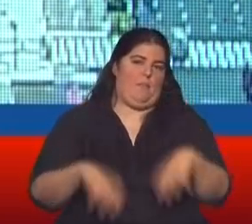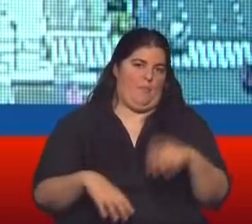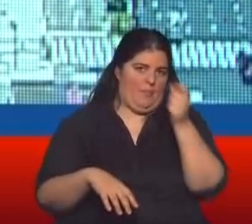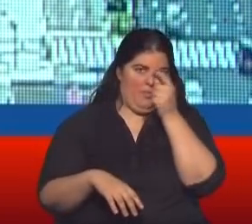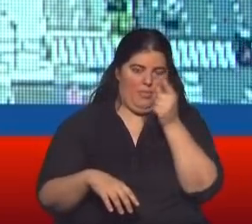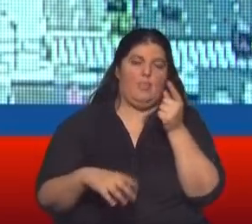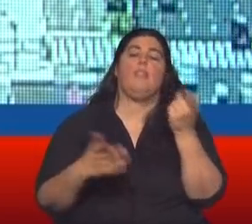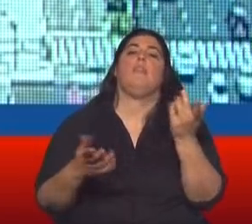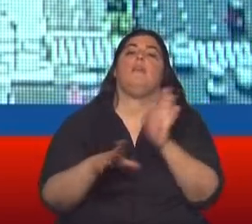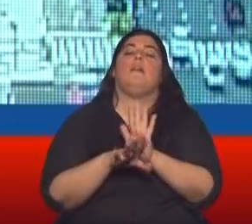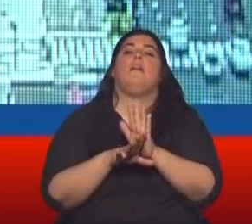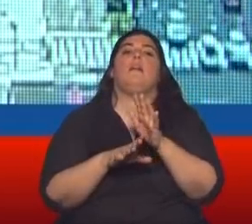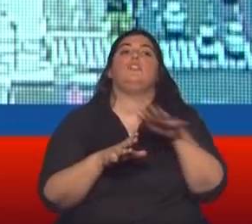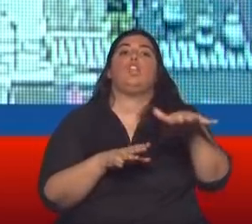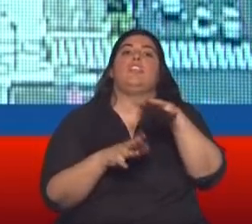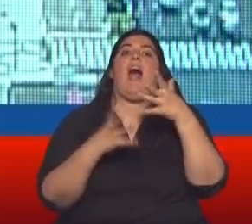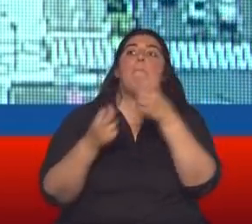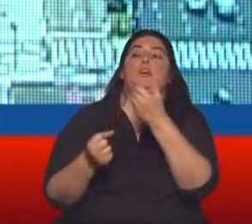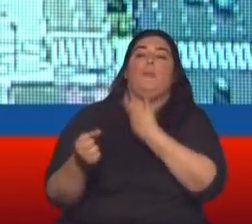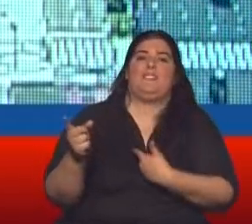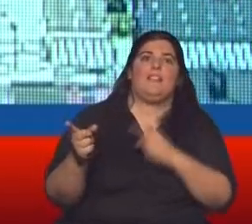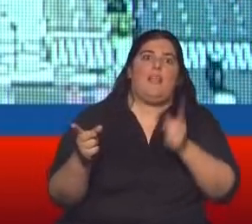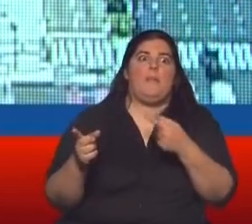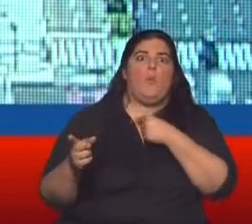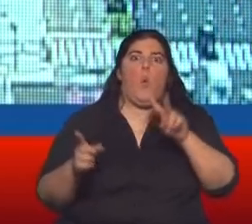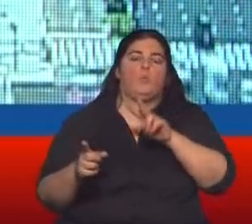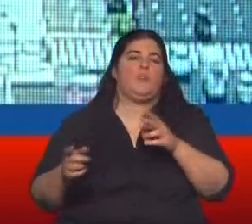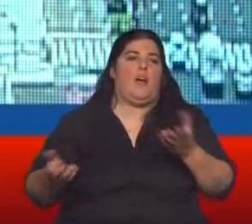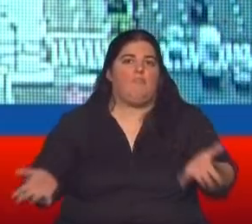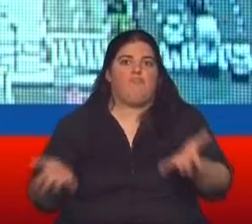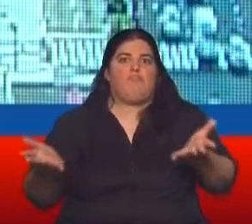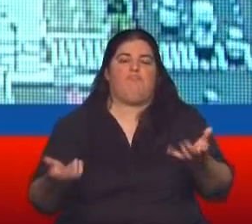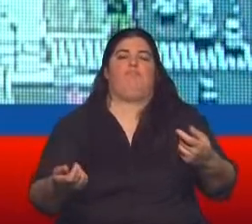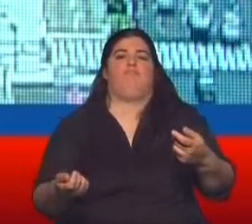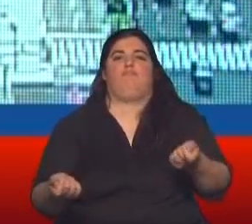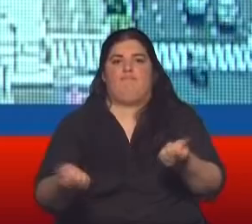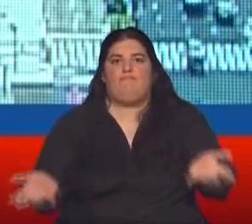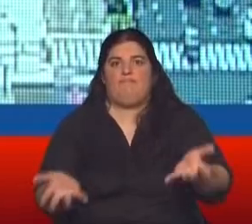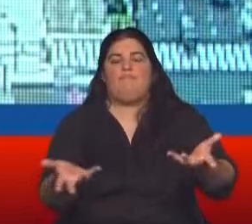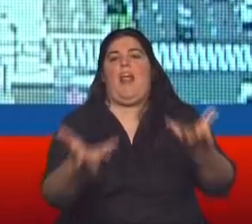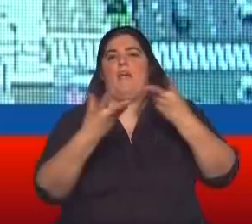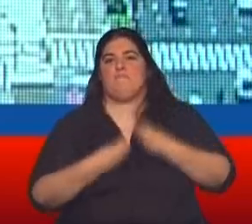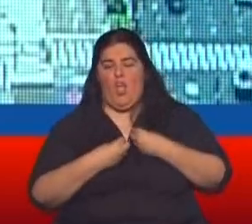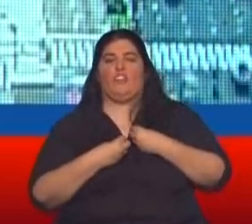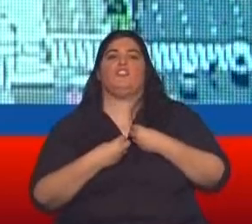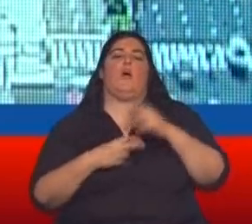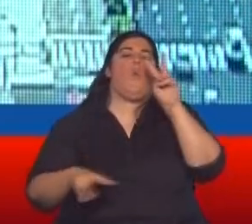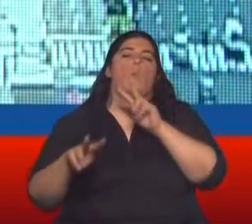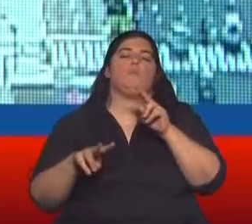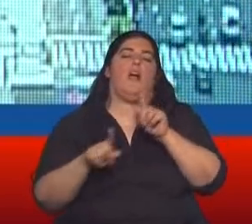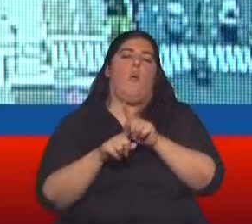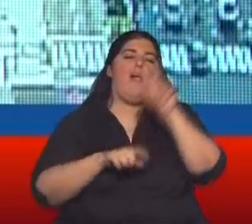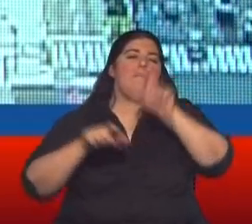que es algo que él está tratando de reactivar, se está juntando con movimientos de base, con todo esto, para generar algún tipo de respaldo en las calles que ahora